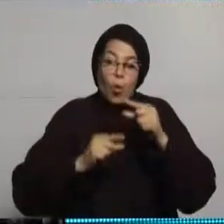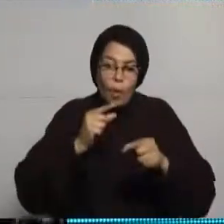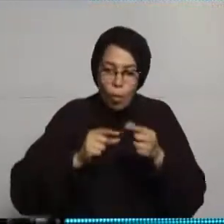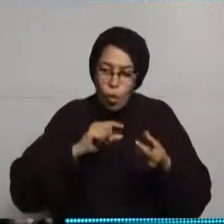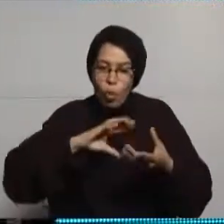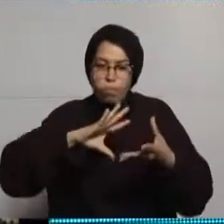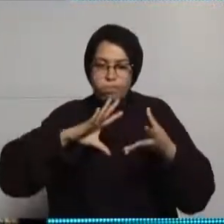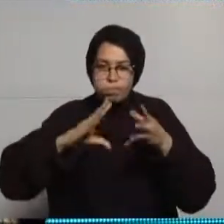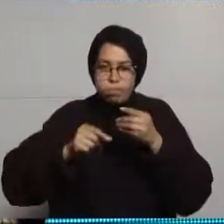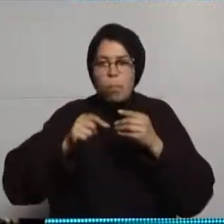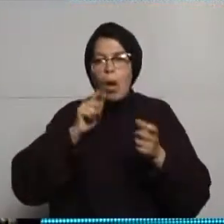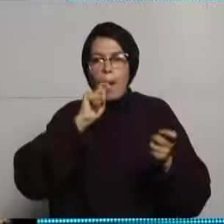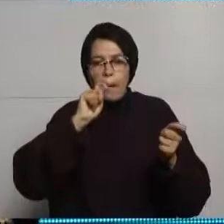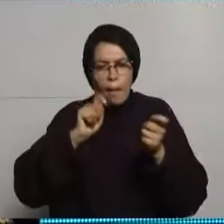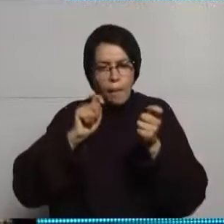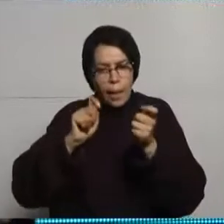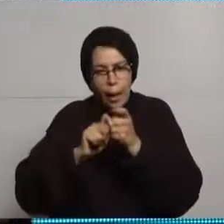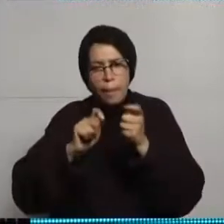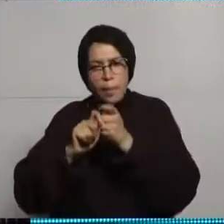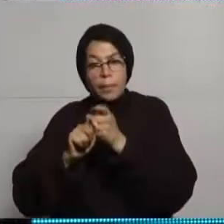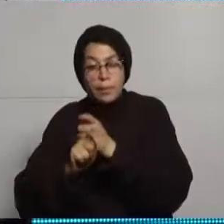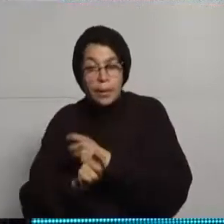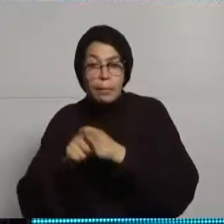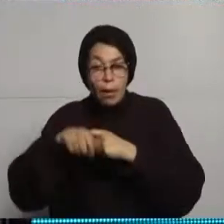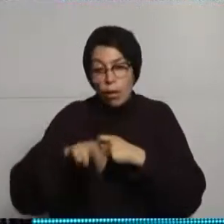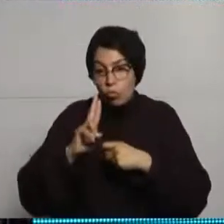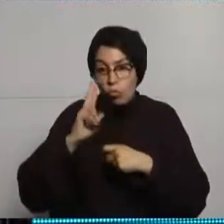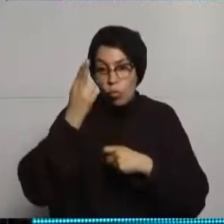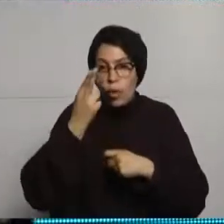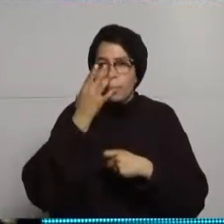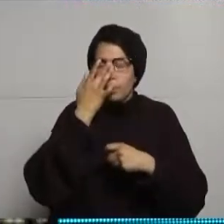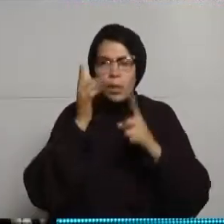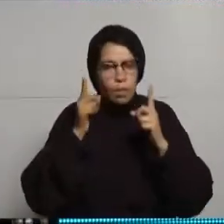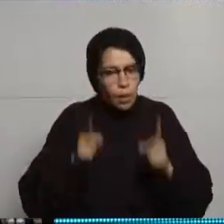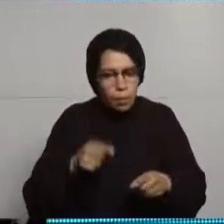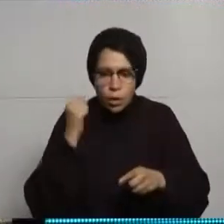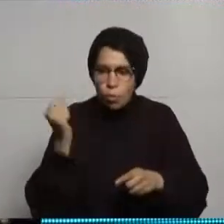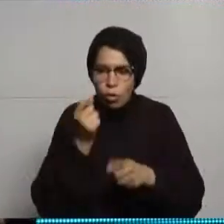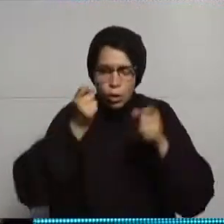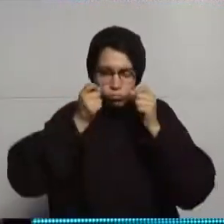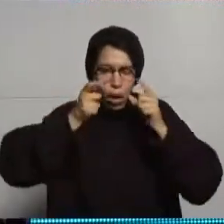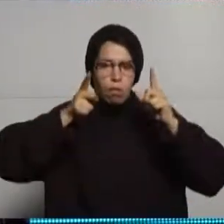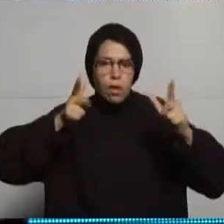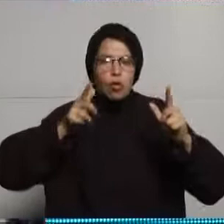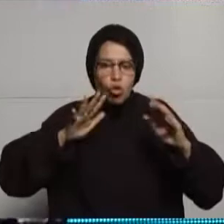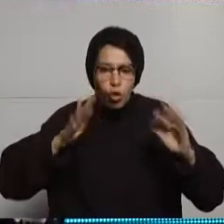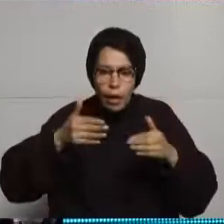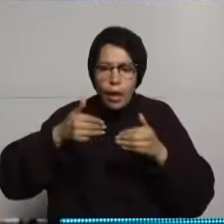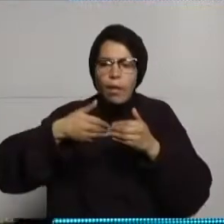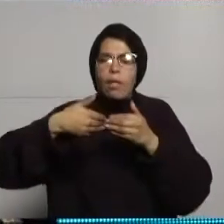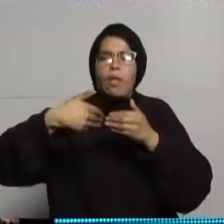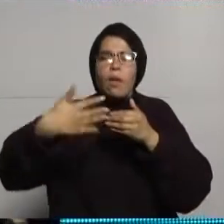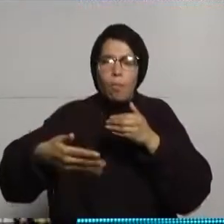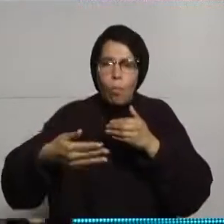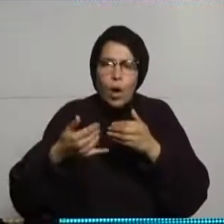fue desarrollando hoy en día la pandemia en Uruguay, y bueno, y siempre alertas a ver qué va a pasar, y vuelvo a